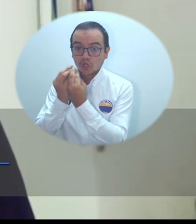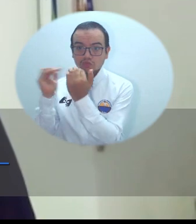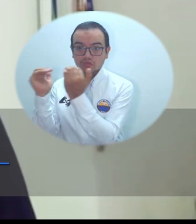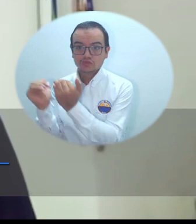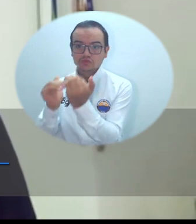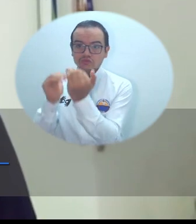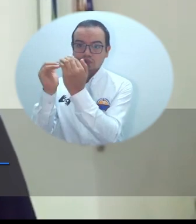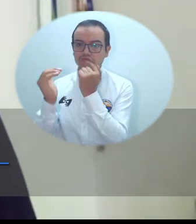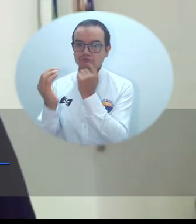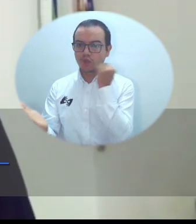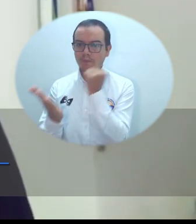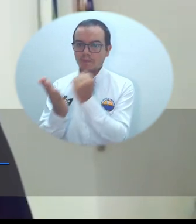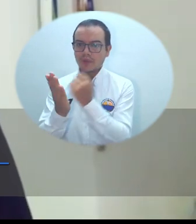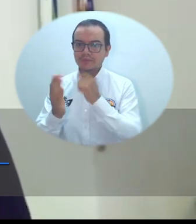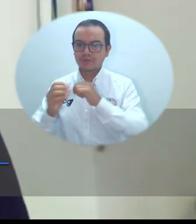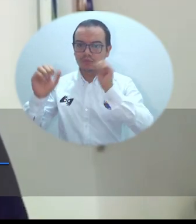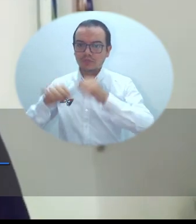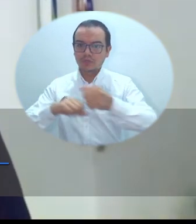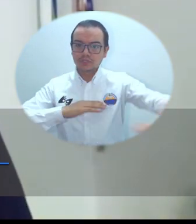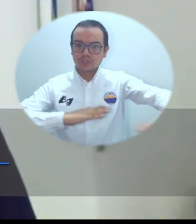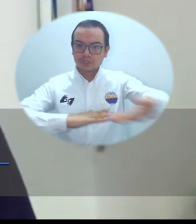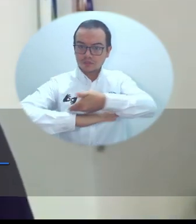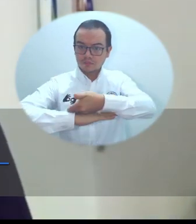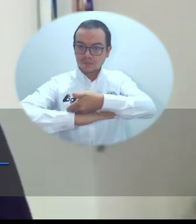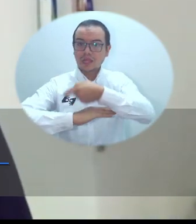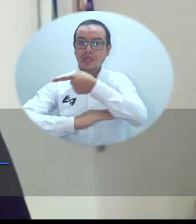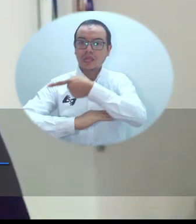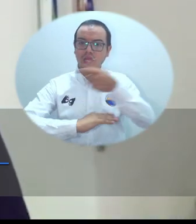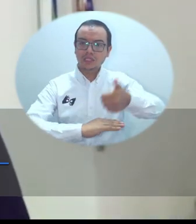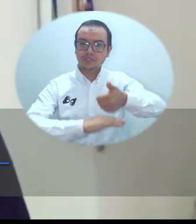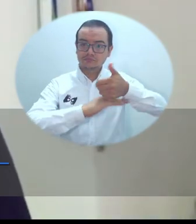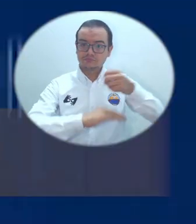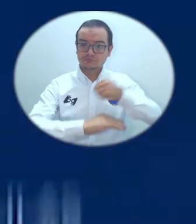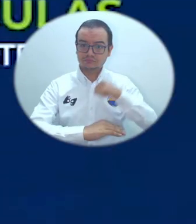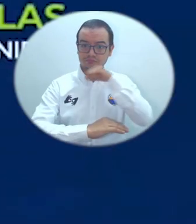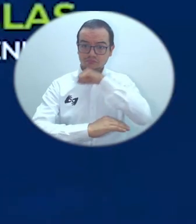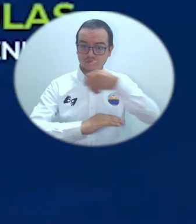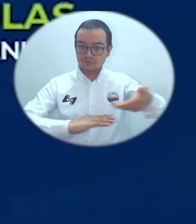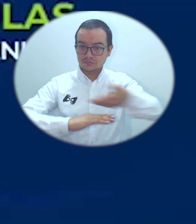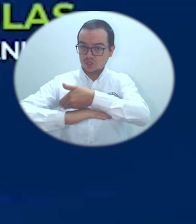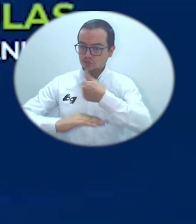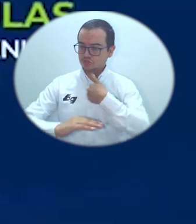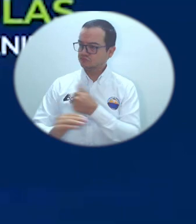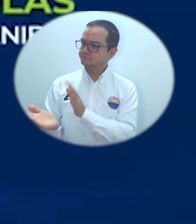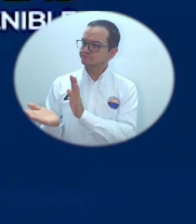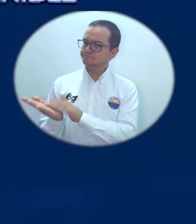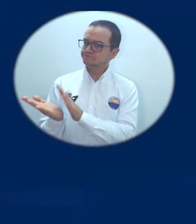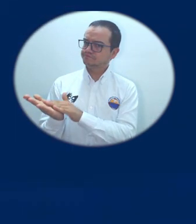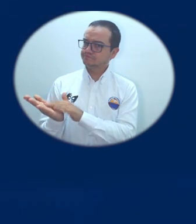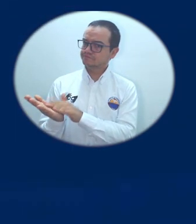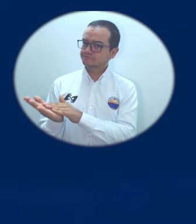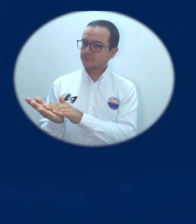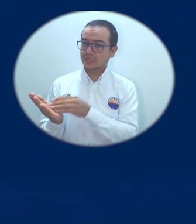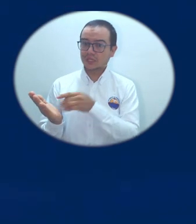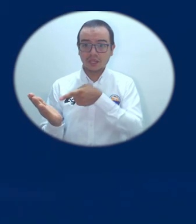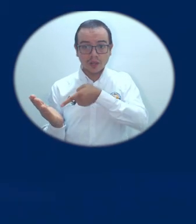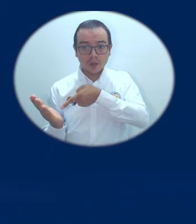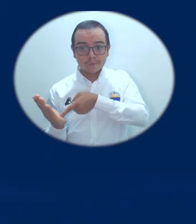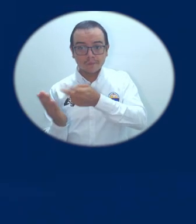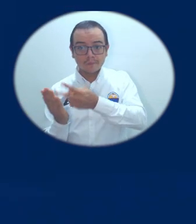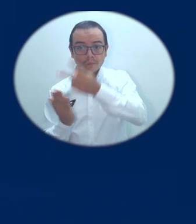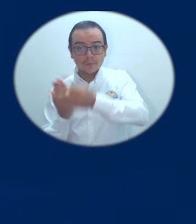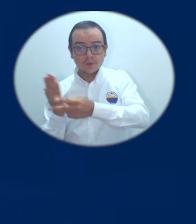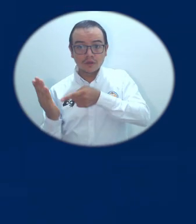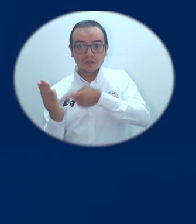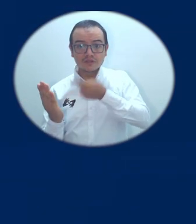de aprobar la propuesta liderada por el señor rector Pablo Vera Salazar, en la cual se aprueba el